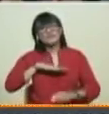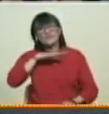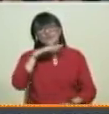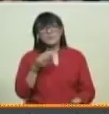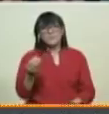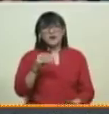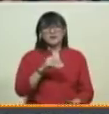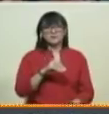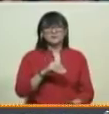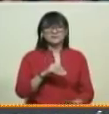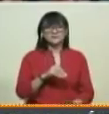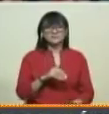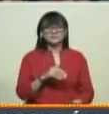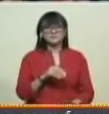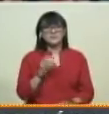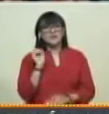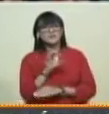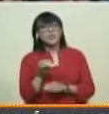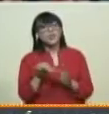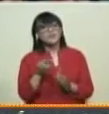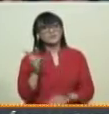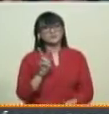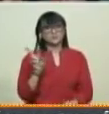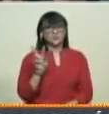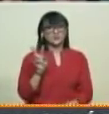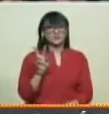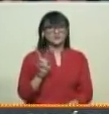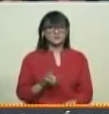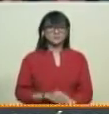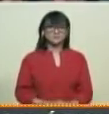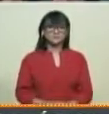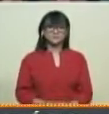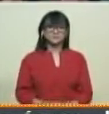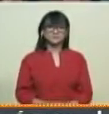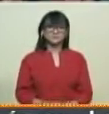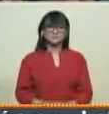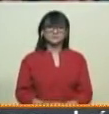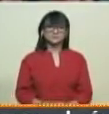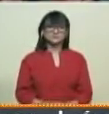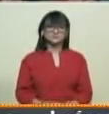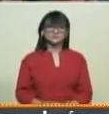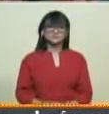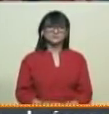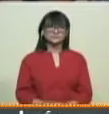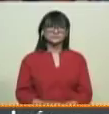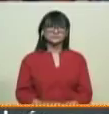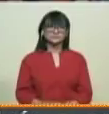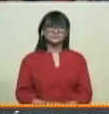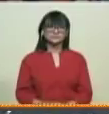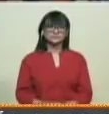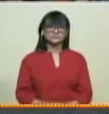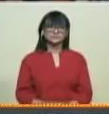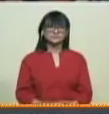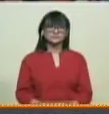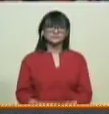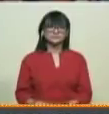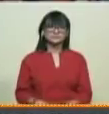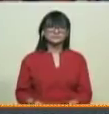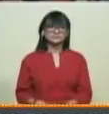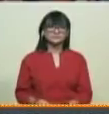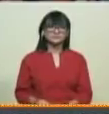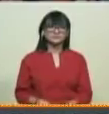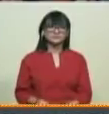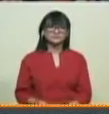por aquí en panamá venezuela horas en dar órdenes camps y así más